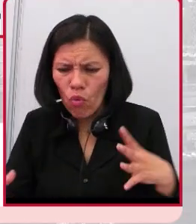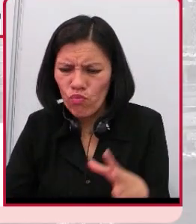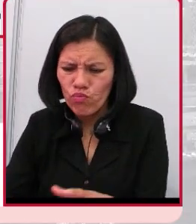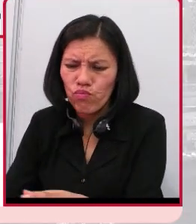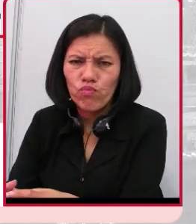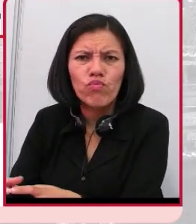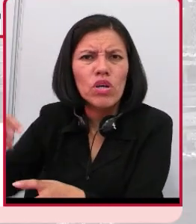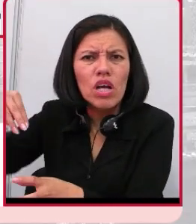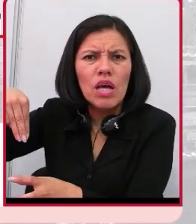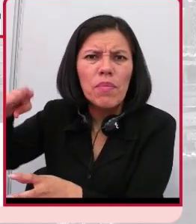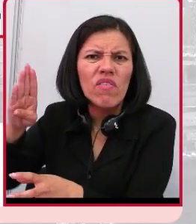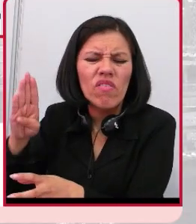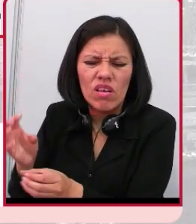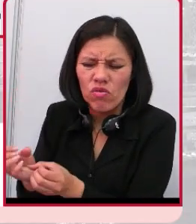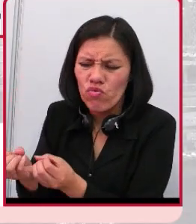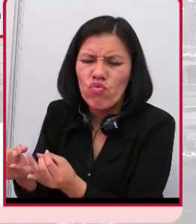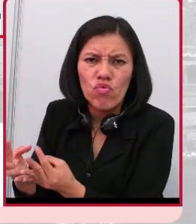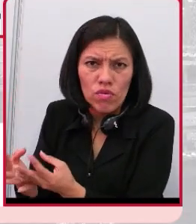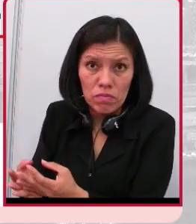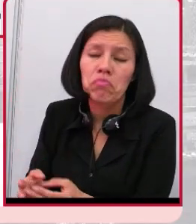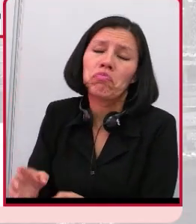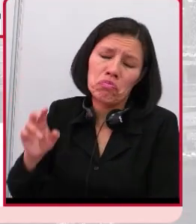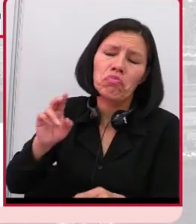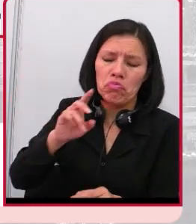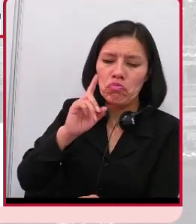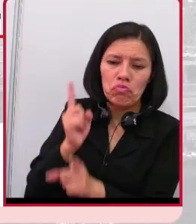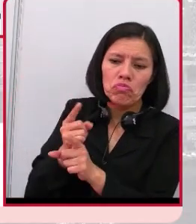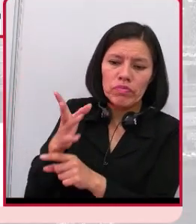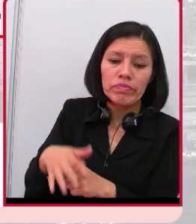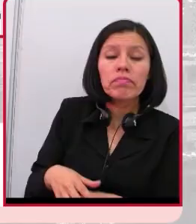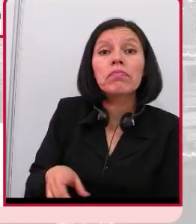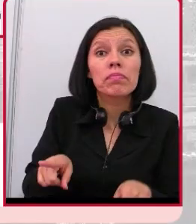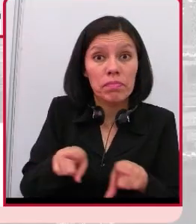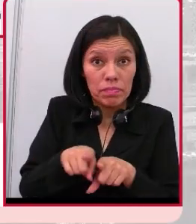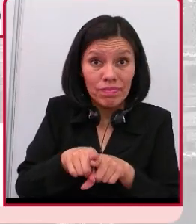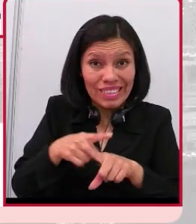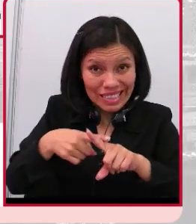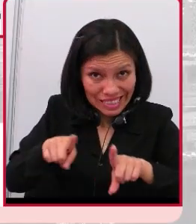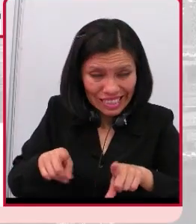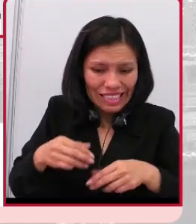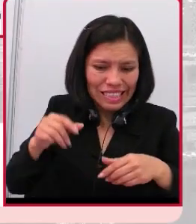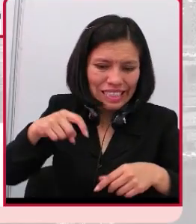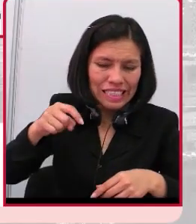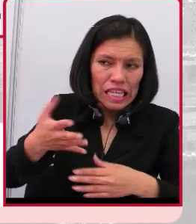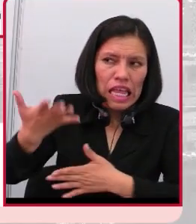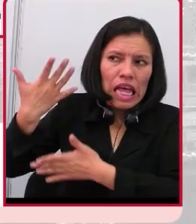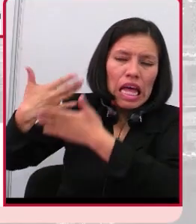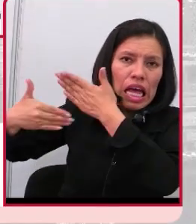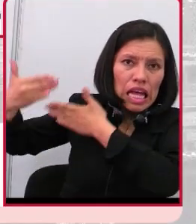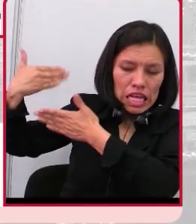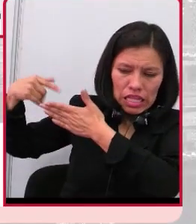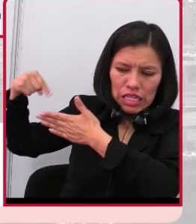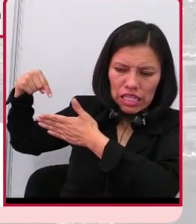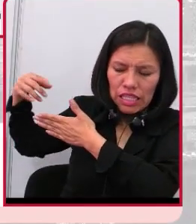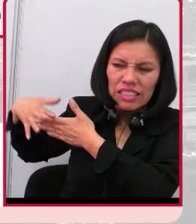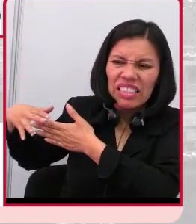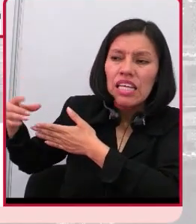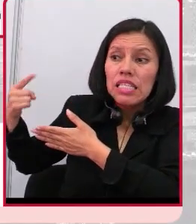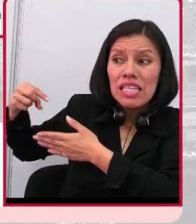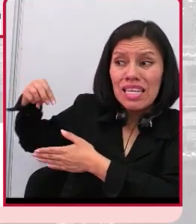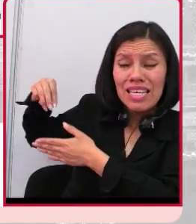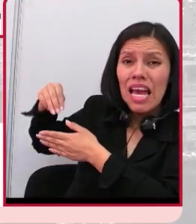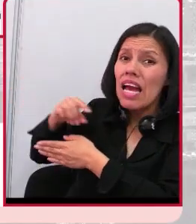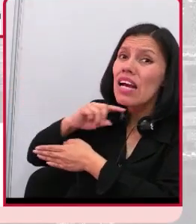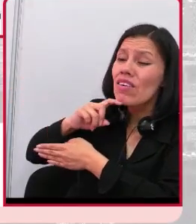Perfecto, nosotros hacemos eso. Pero también tenemos que ir aguas atrás, porque si ese molibdeno presentó una característica